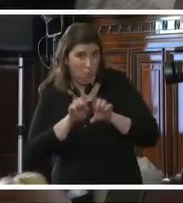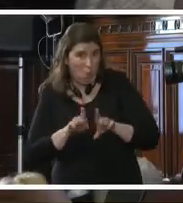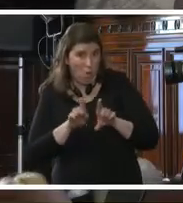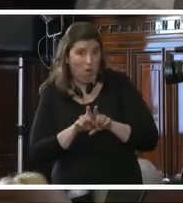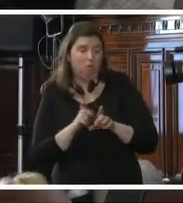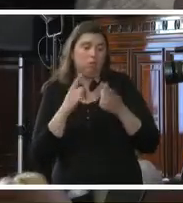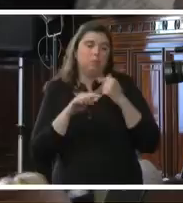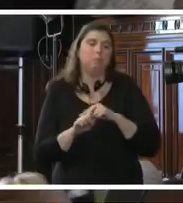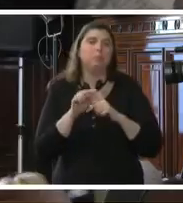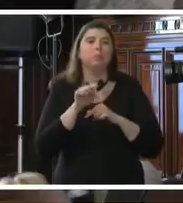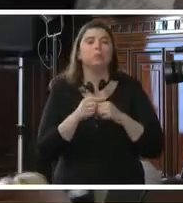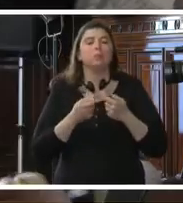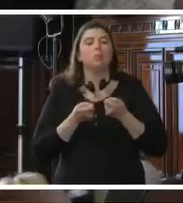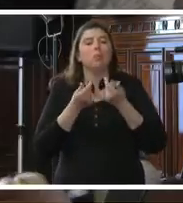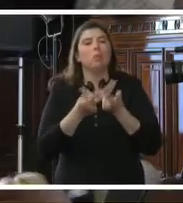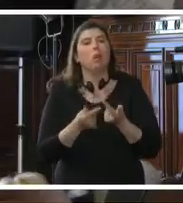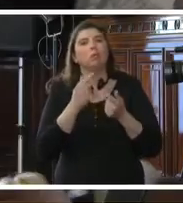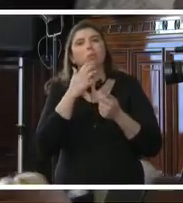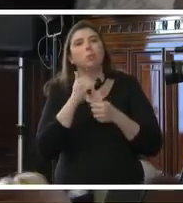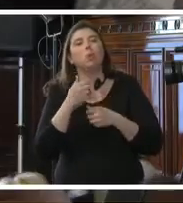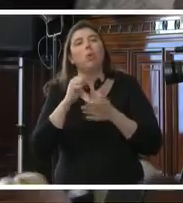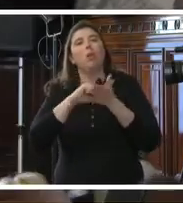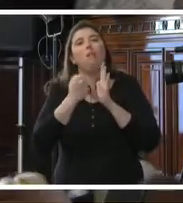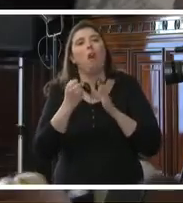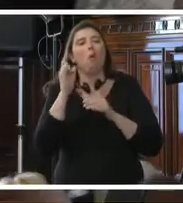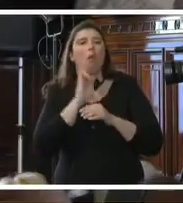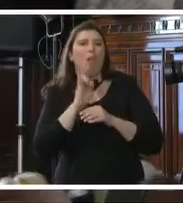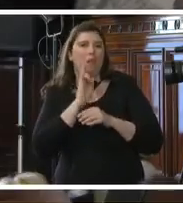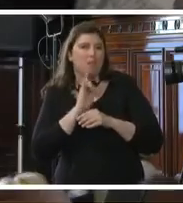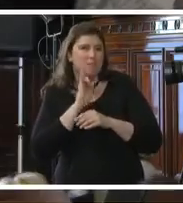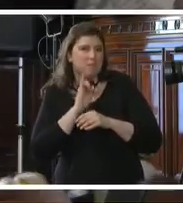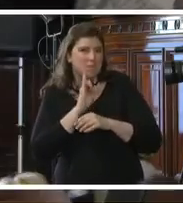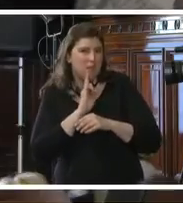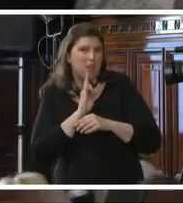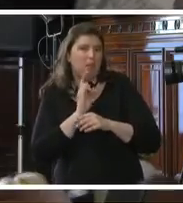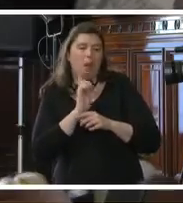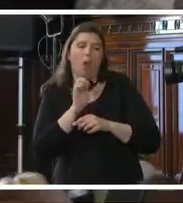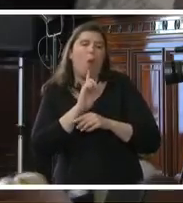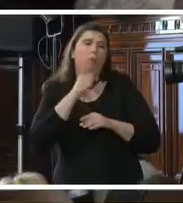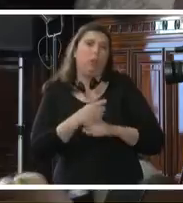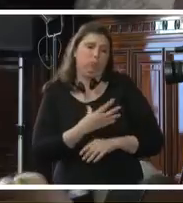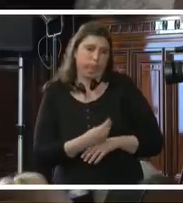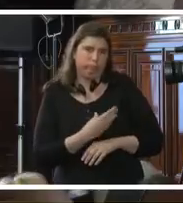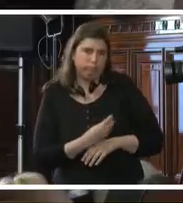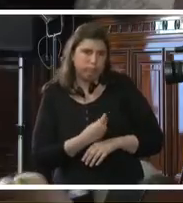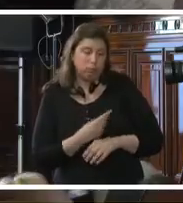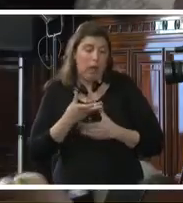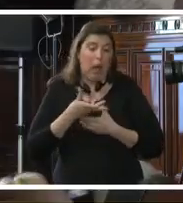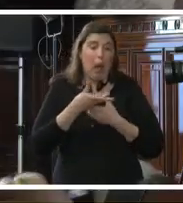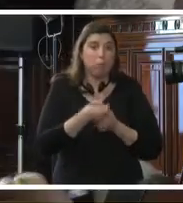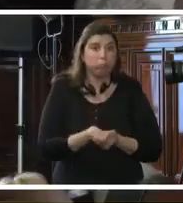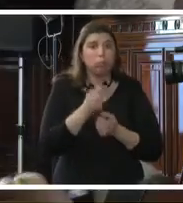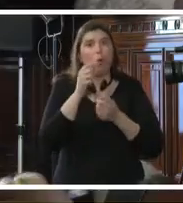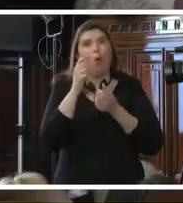fórmula y leche materna a través del banco de leche para no obligar a las niñas a dar lactancia. Dar un aporte económico para